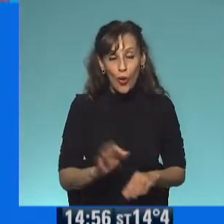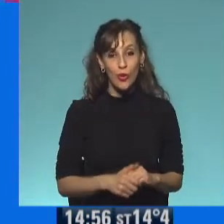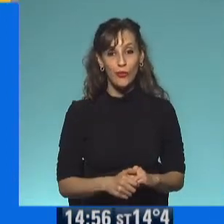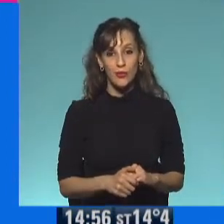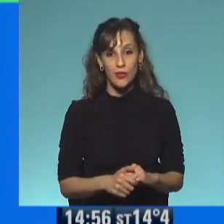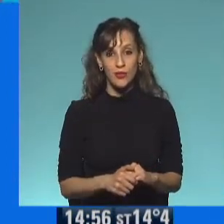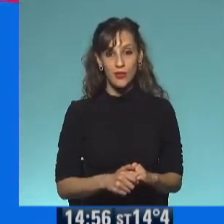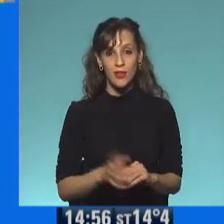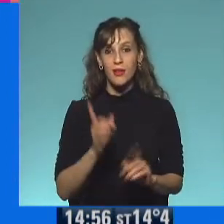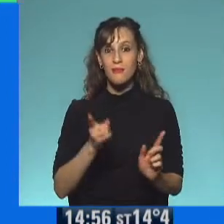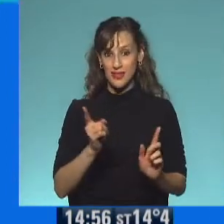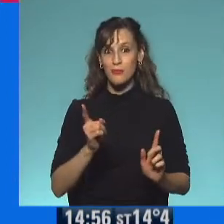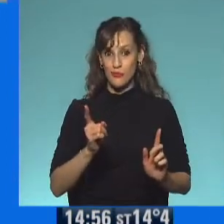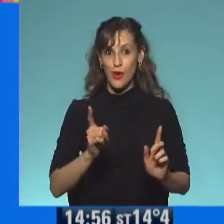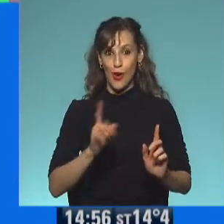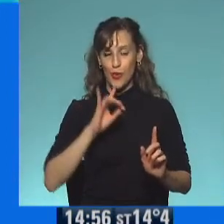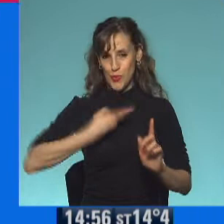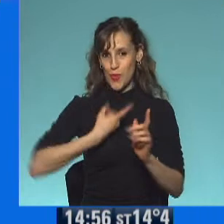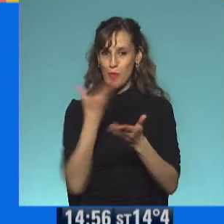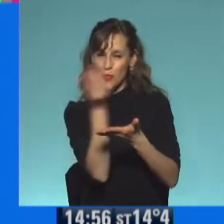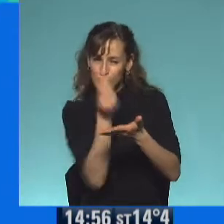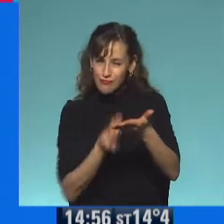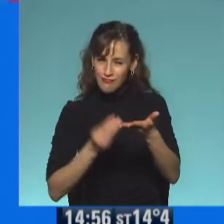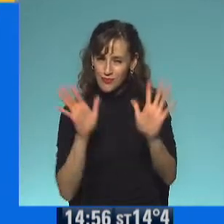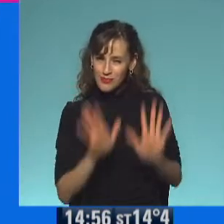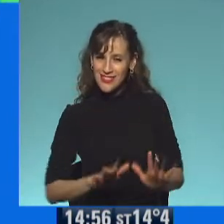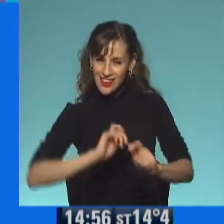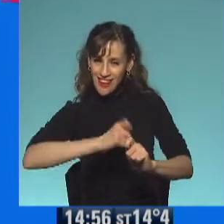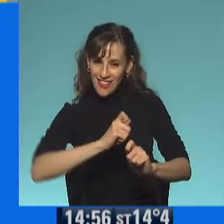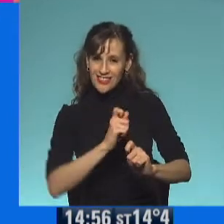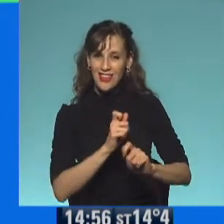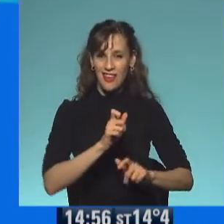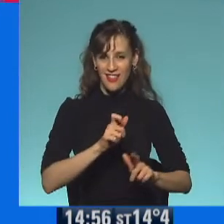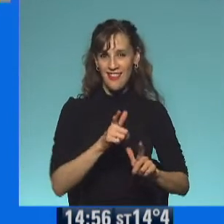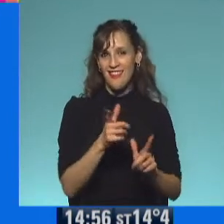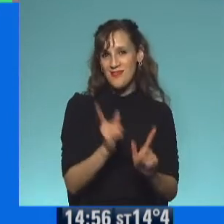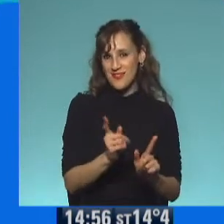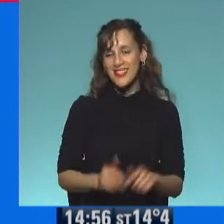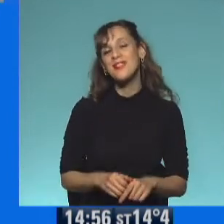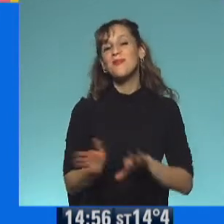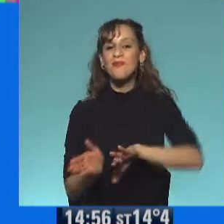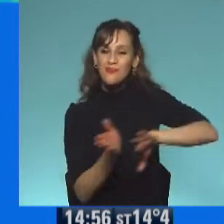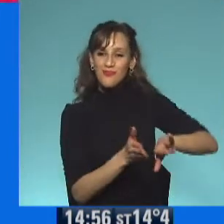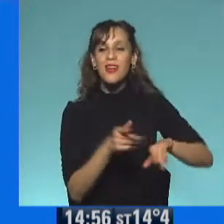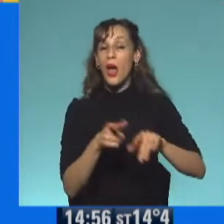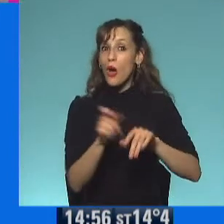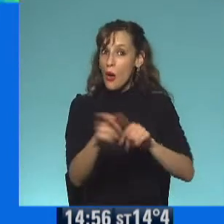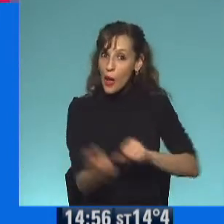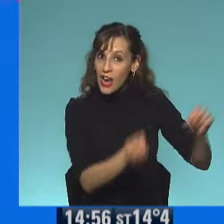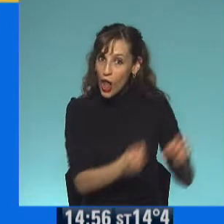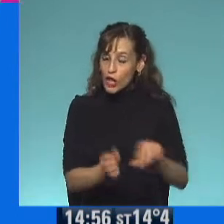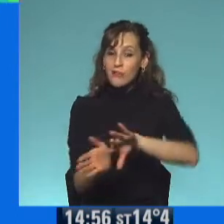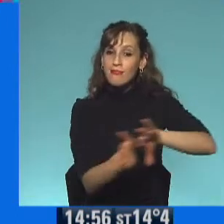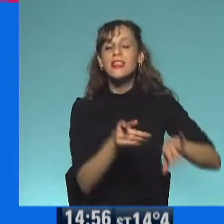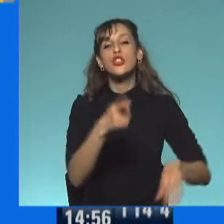parece que nos leyó la medida de un visionario y mirando porque en ciencias naturales de bariloche también es sophie